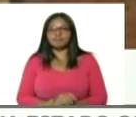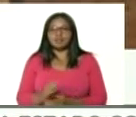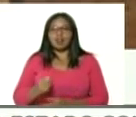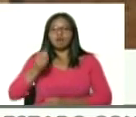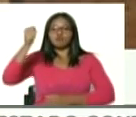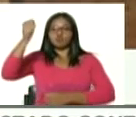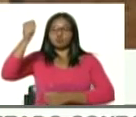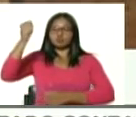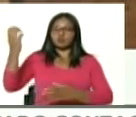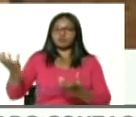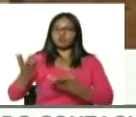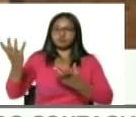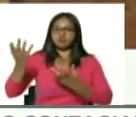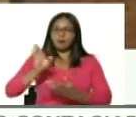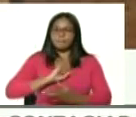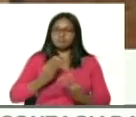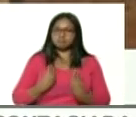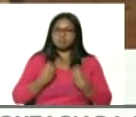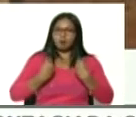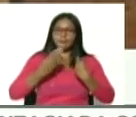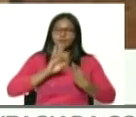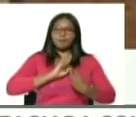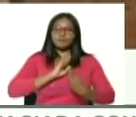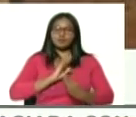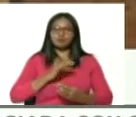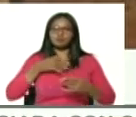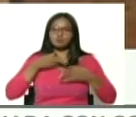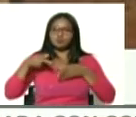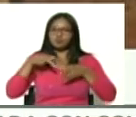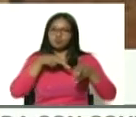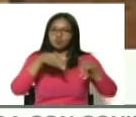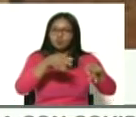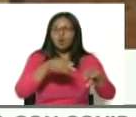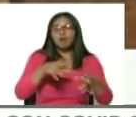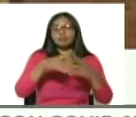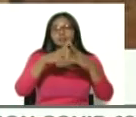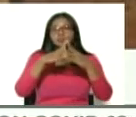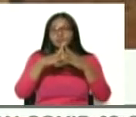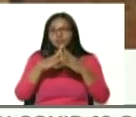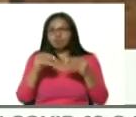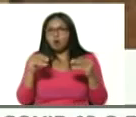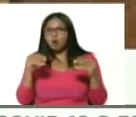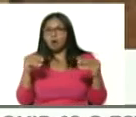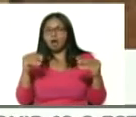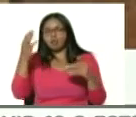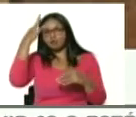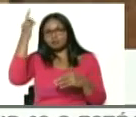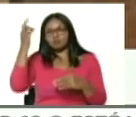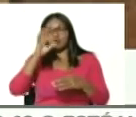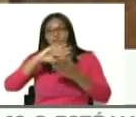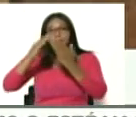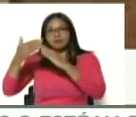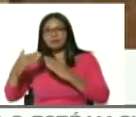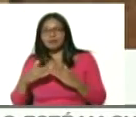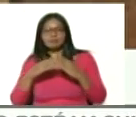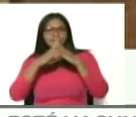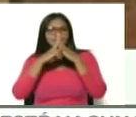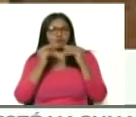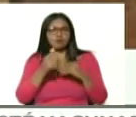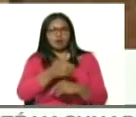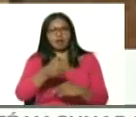patria, el fuego vivo de la patria, recorra todos los consejos comunales, todos todas las